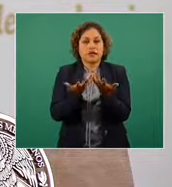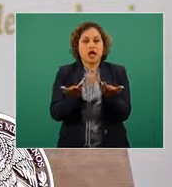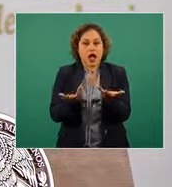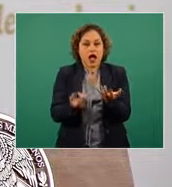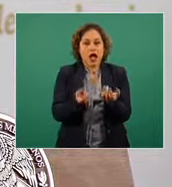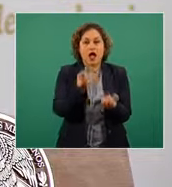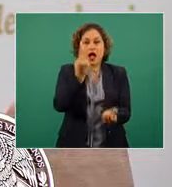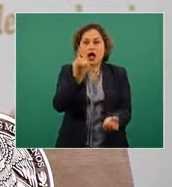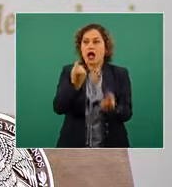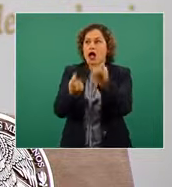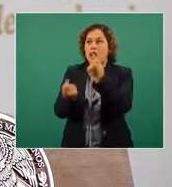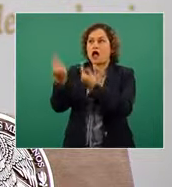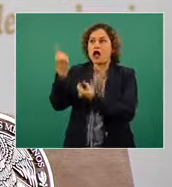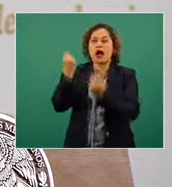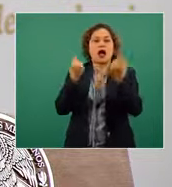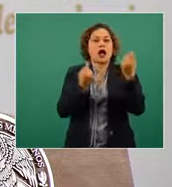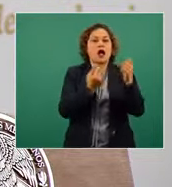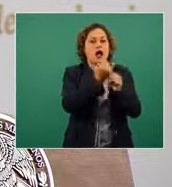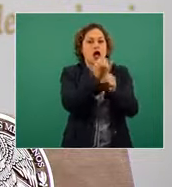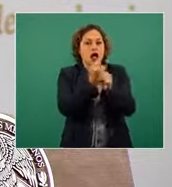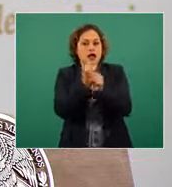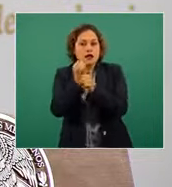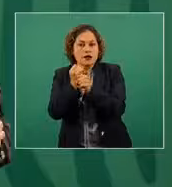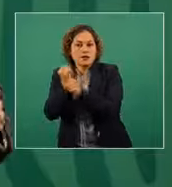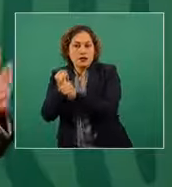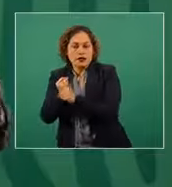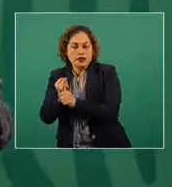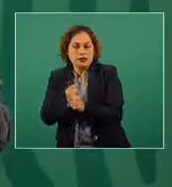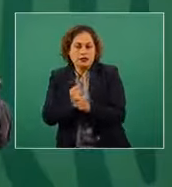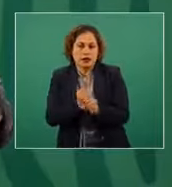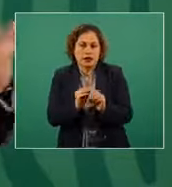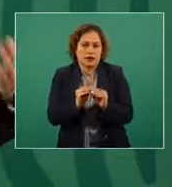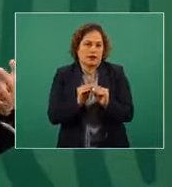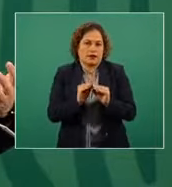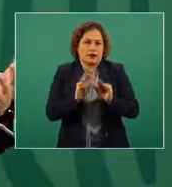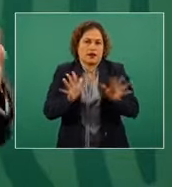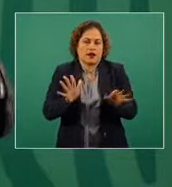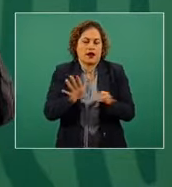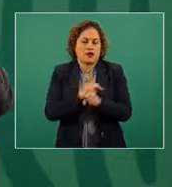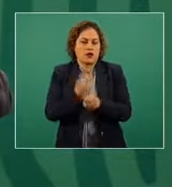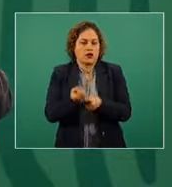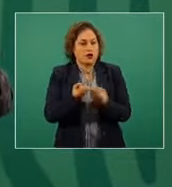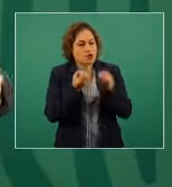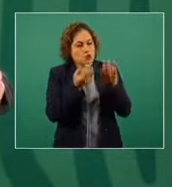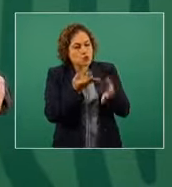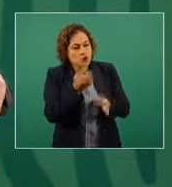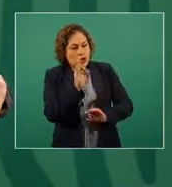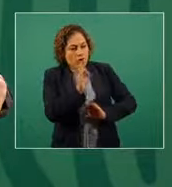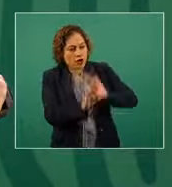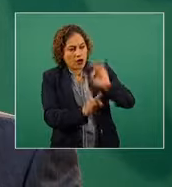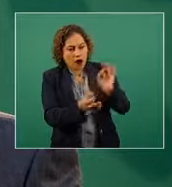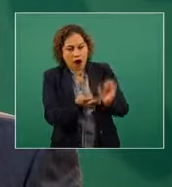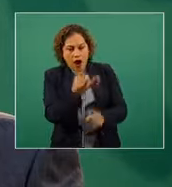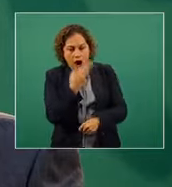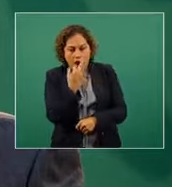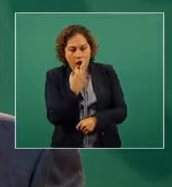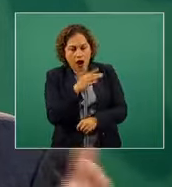razones obvias, múltiples alternativas de tratamiento. Algunas han resultado en